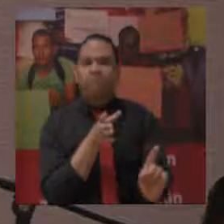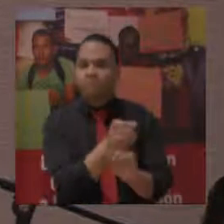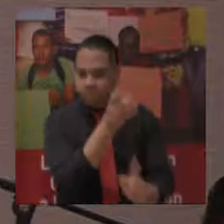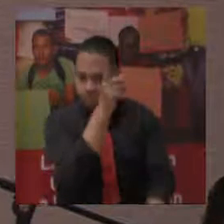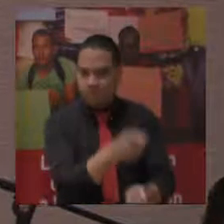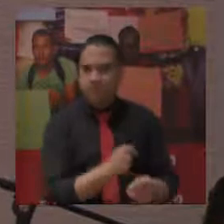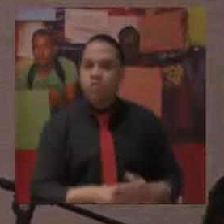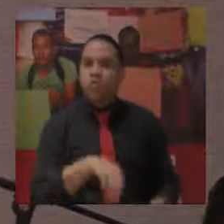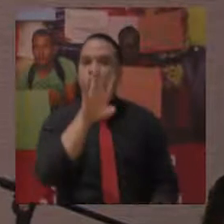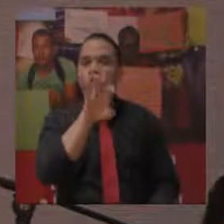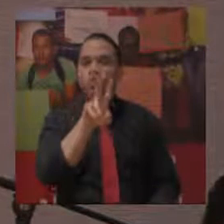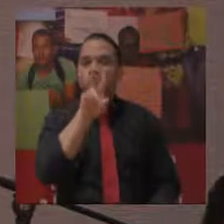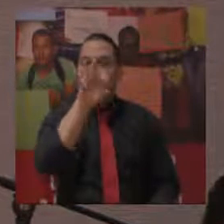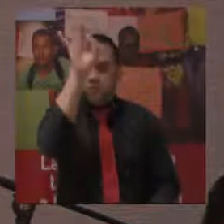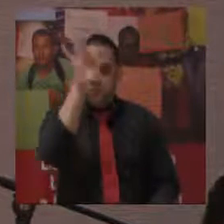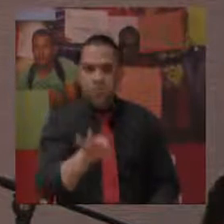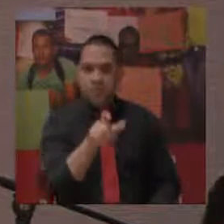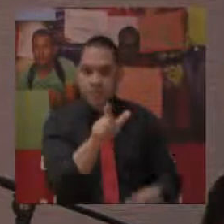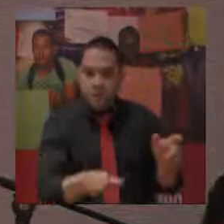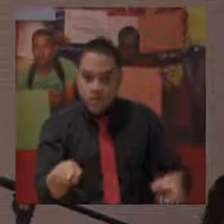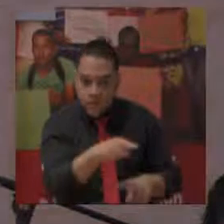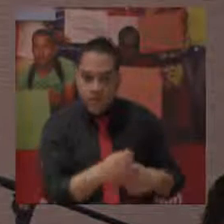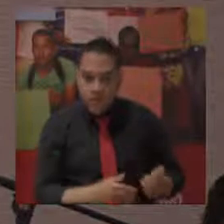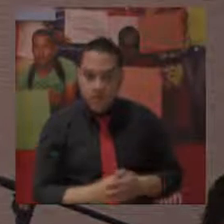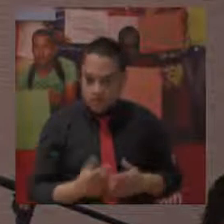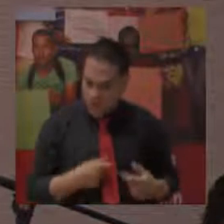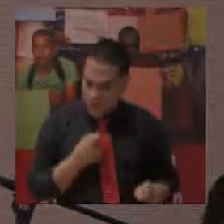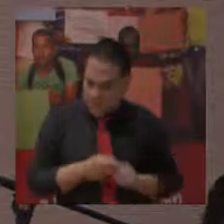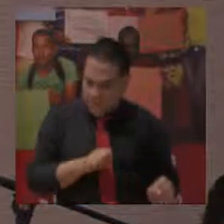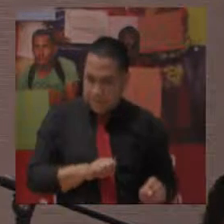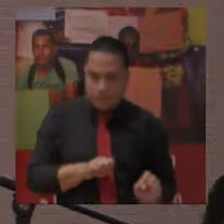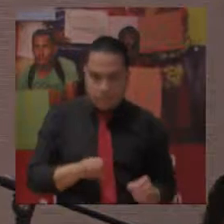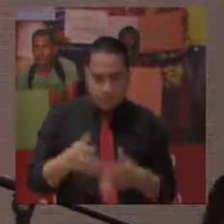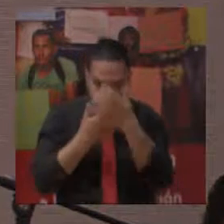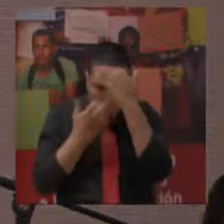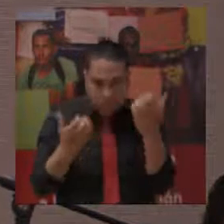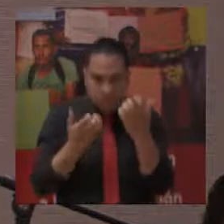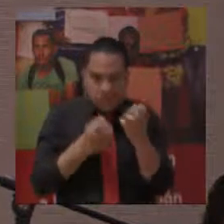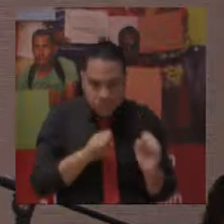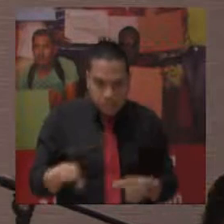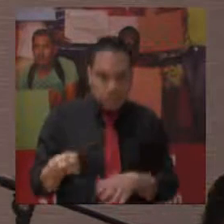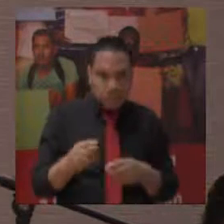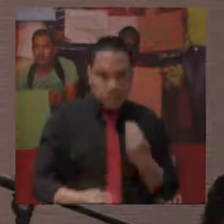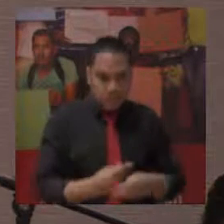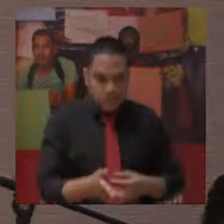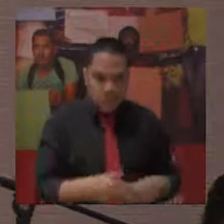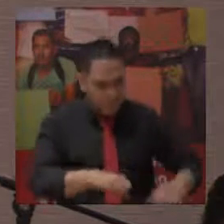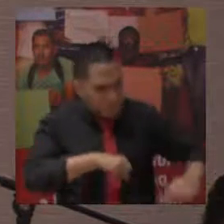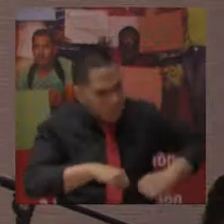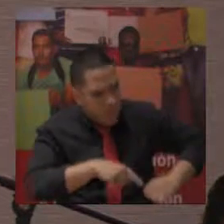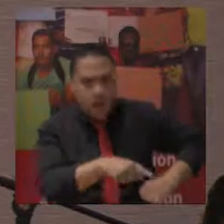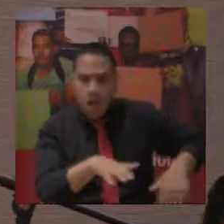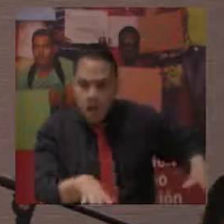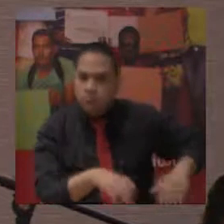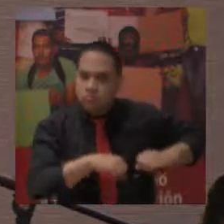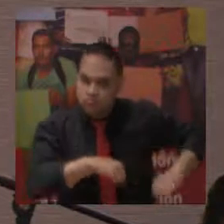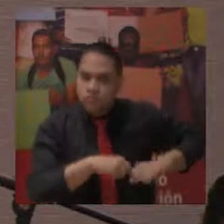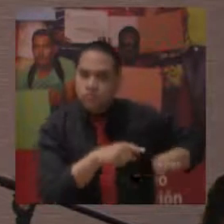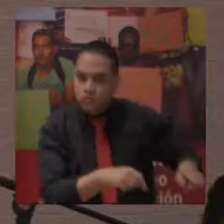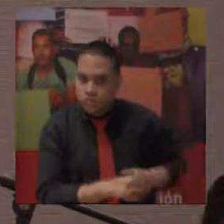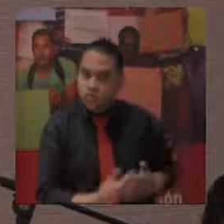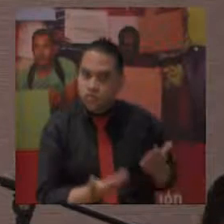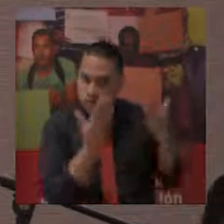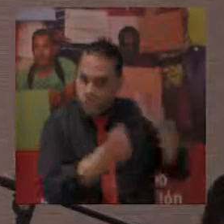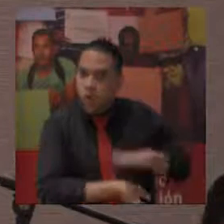92% de las personas que ingresaron al proceso de reintegración en el 2015 siguen activos en su ruta y están aprovechando los beneficios. También